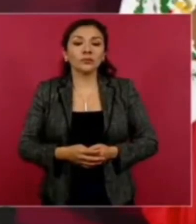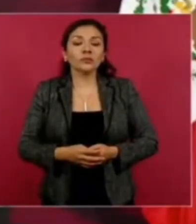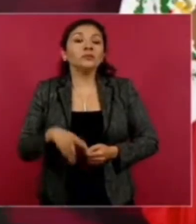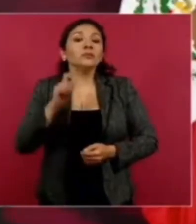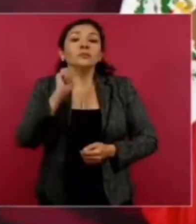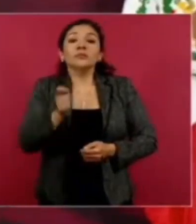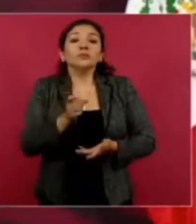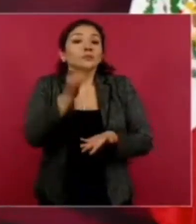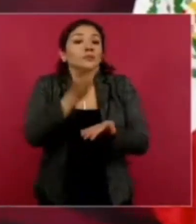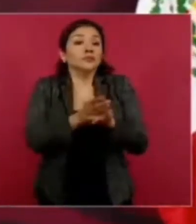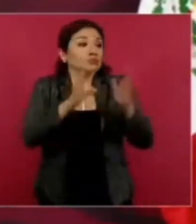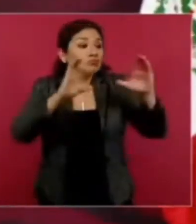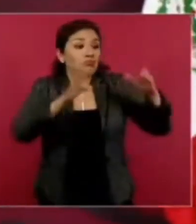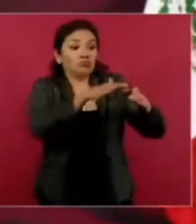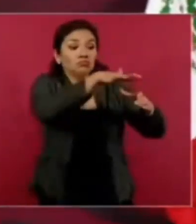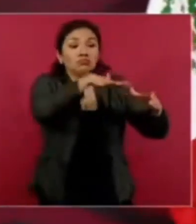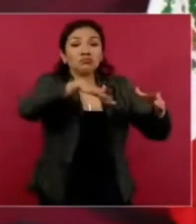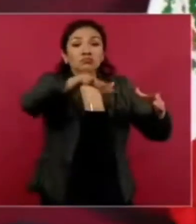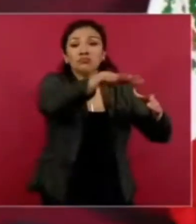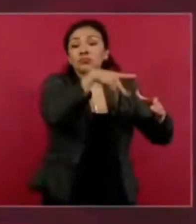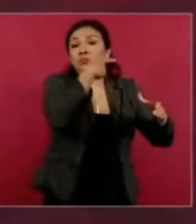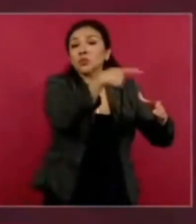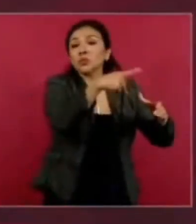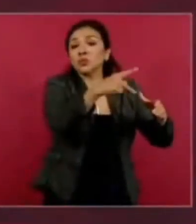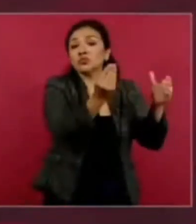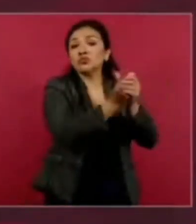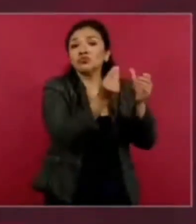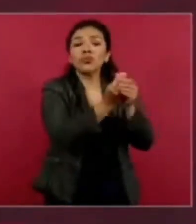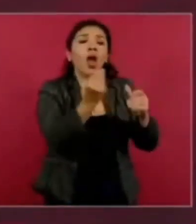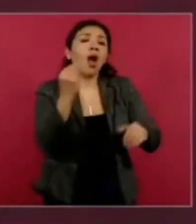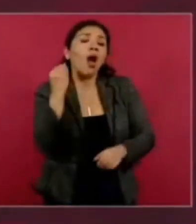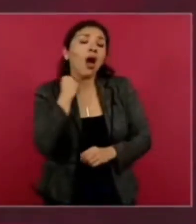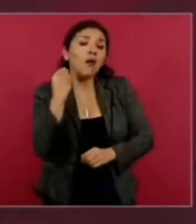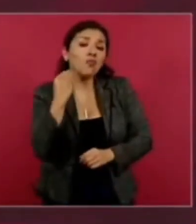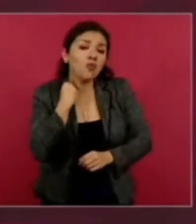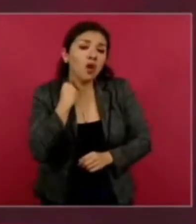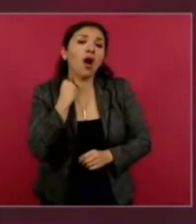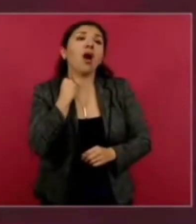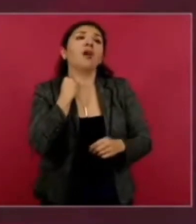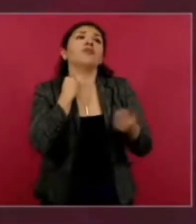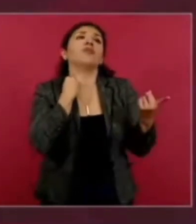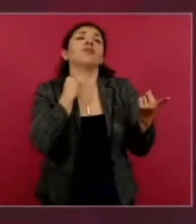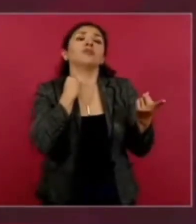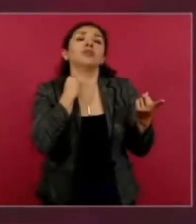donde se mueven los abogados